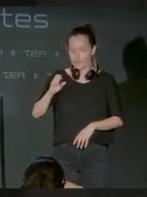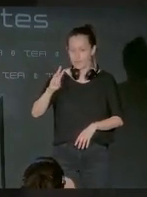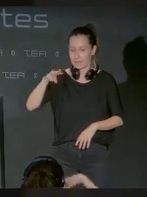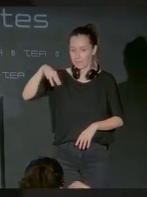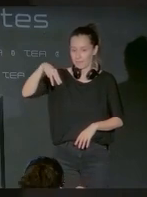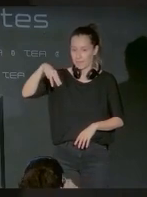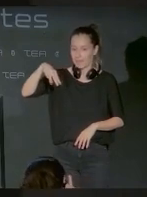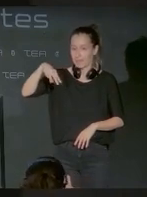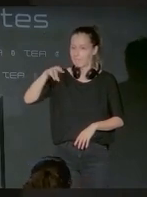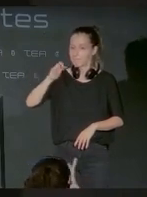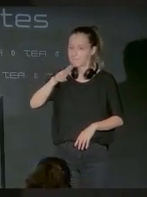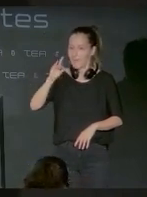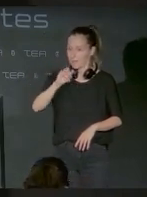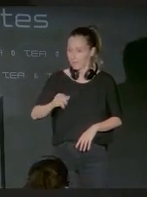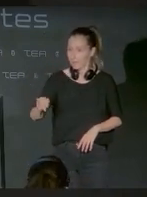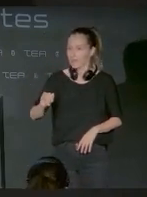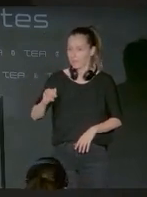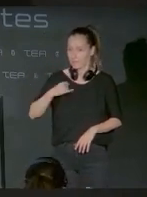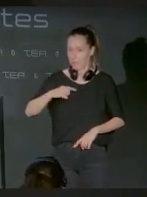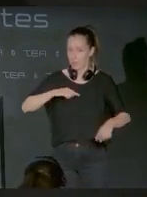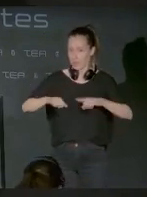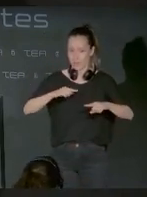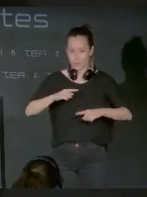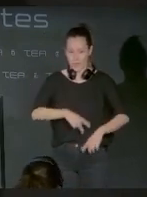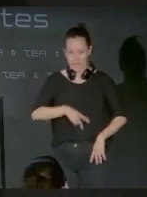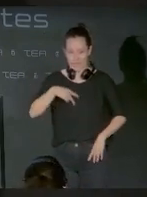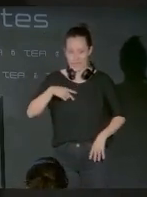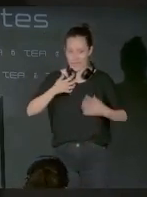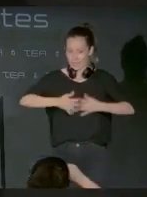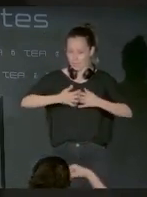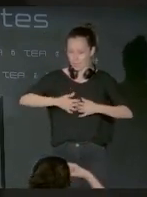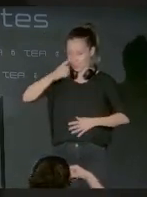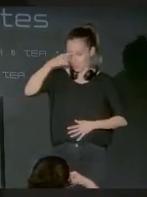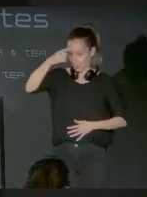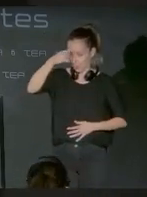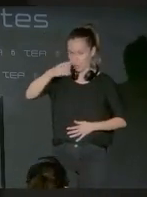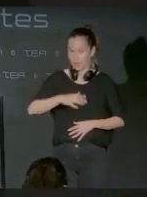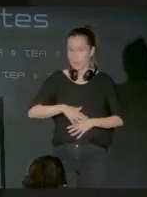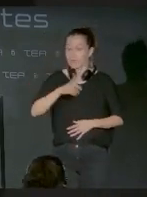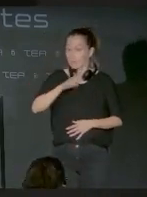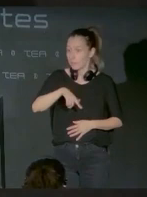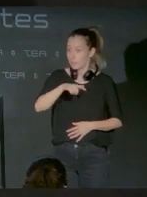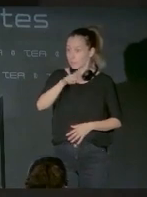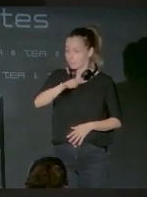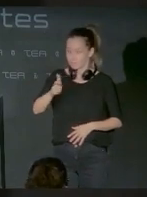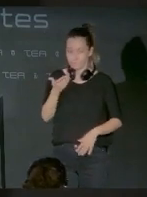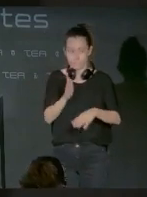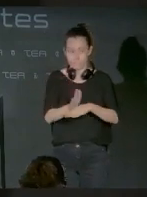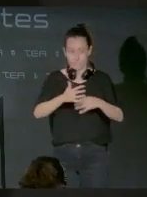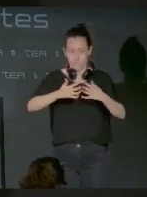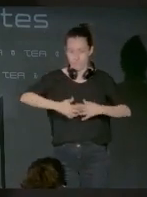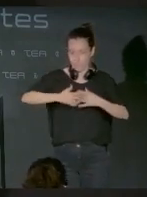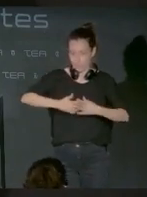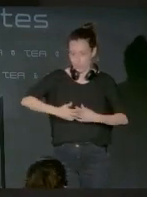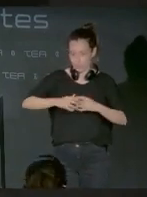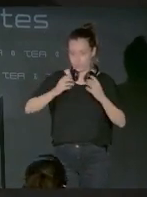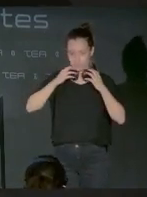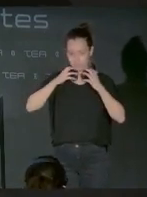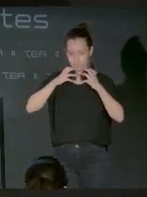industrias culturales así como los presidentes de las asociaciones de las Industrias y al Señor de